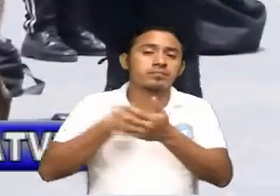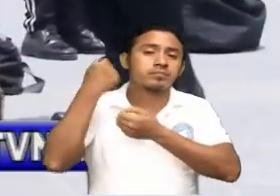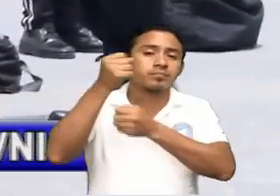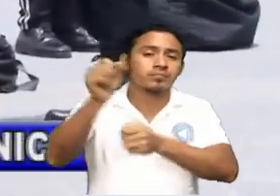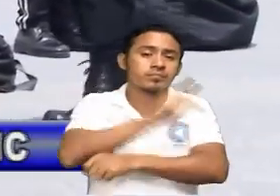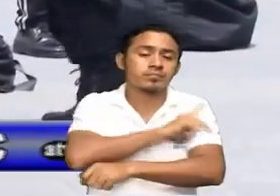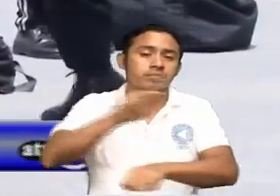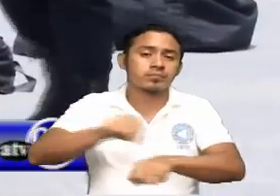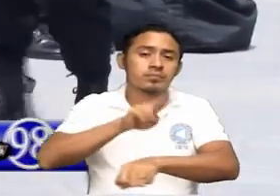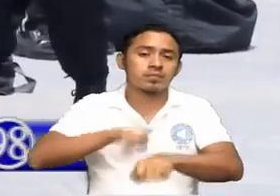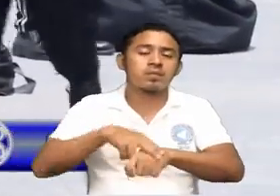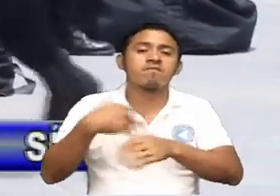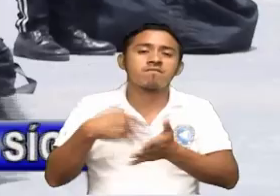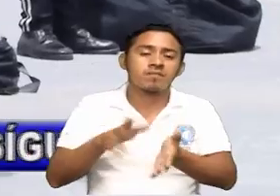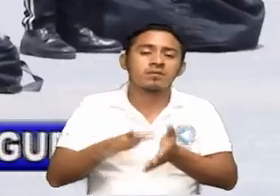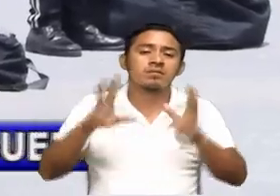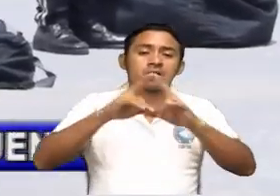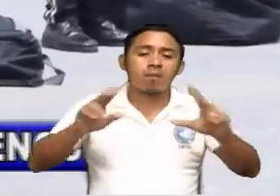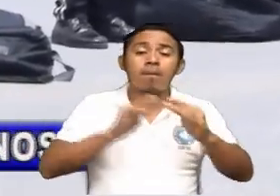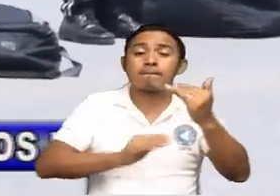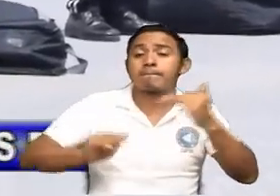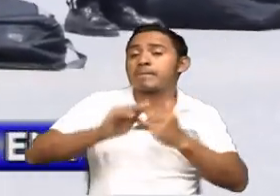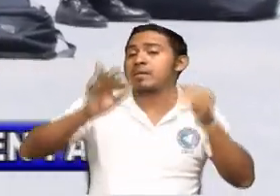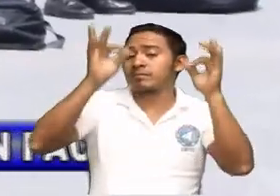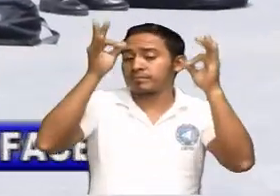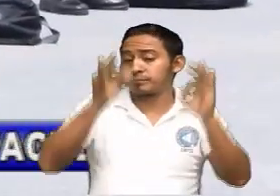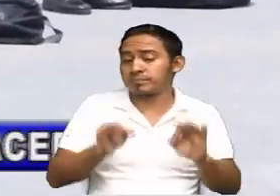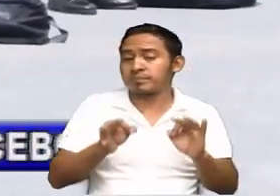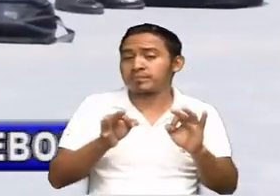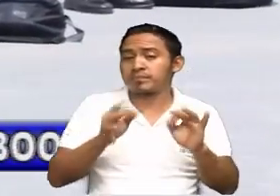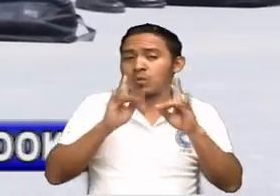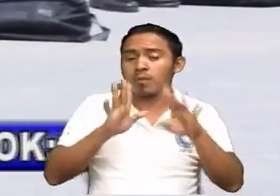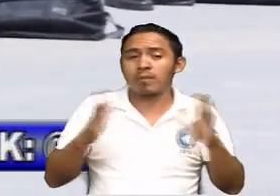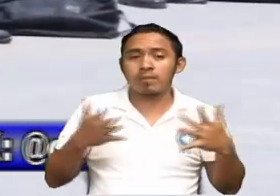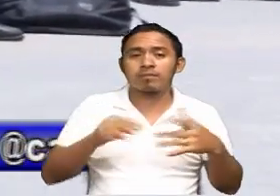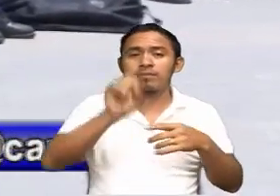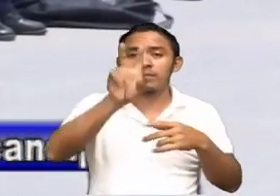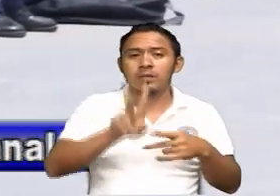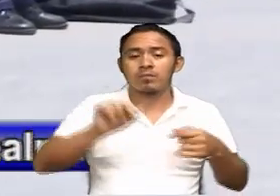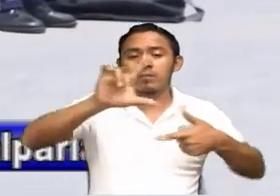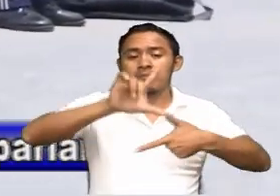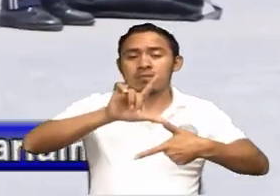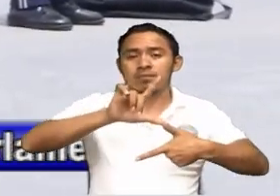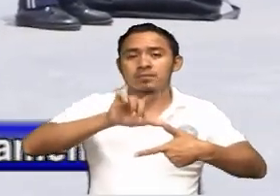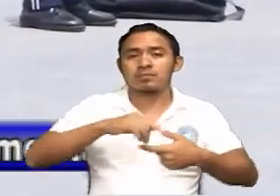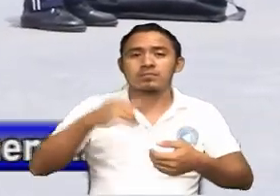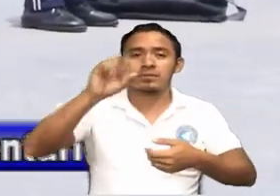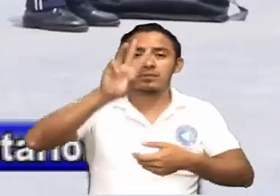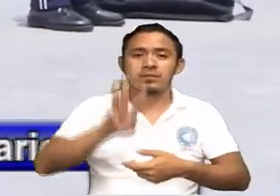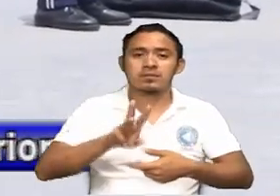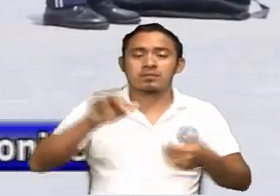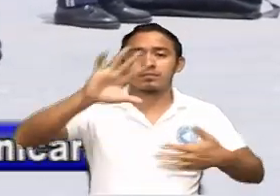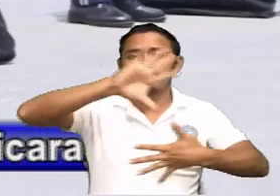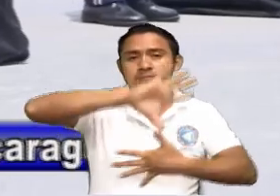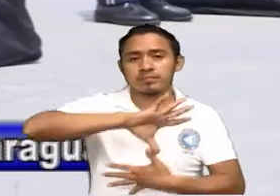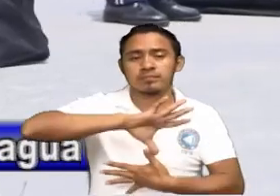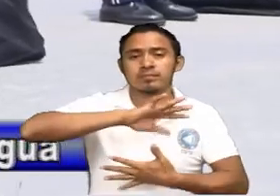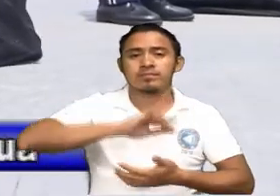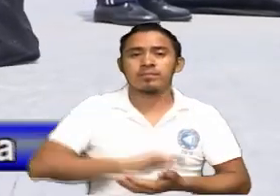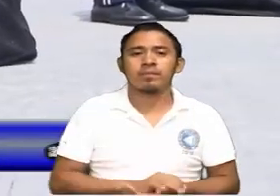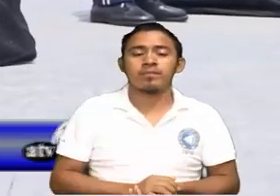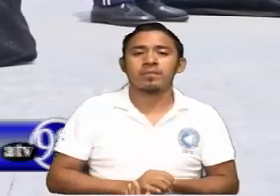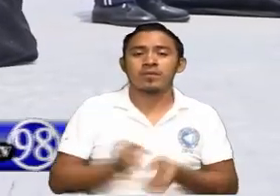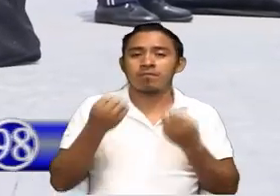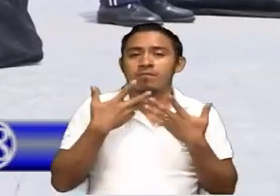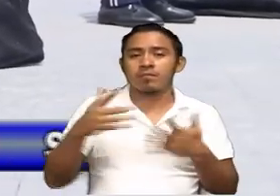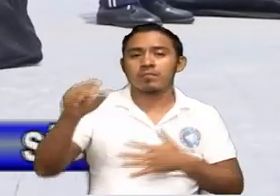y que ha permitido que Nicaragua sea el país más seguro de Centroamérica, el segundo de Latinoamérica y el tercero de las Américas. Para el